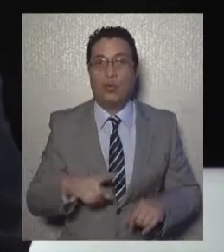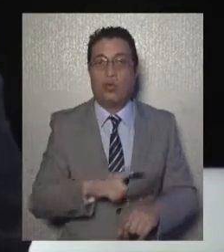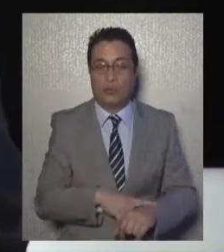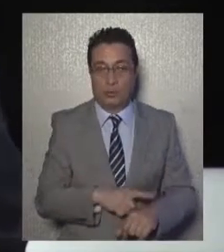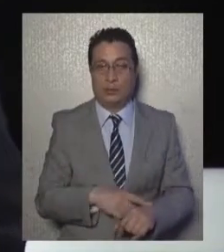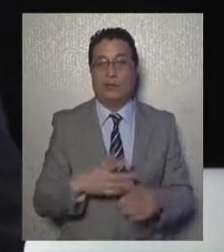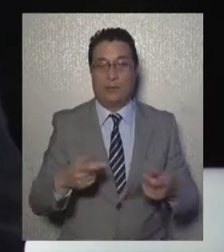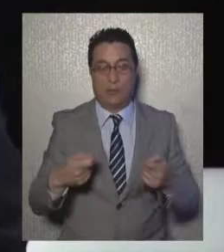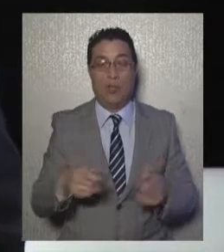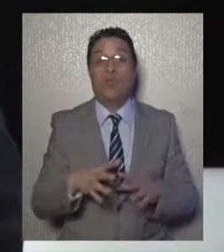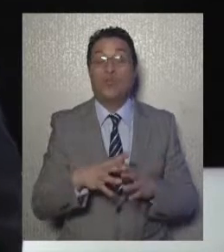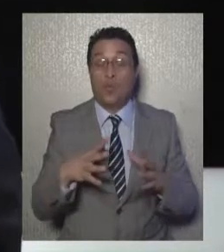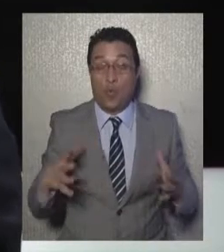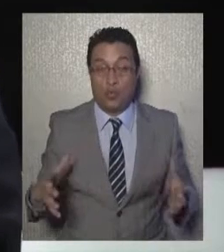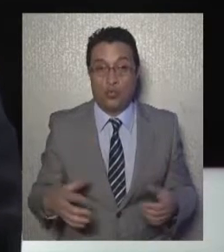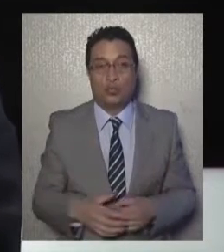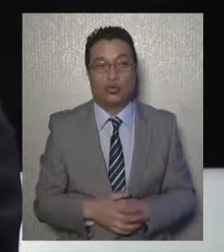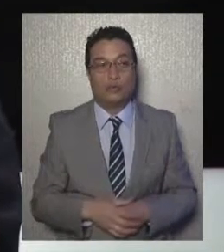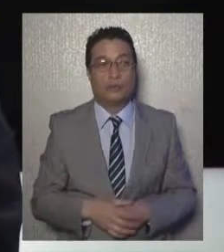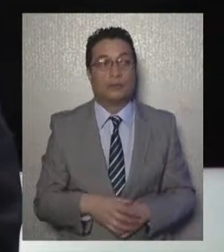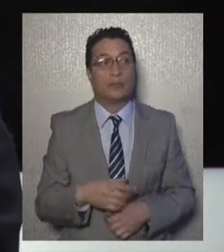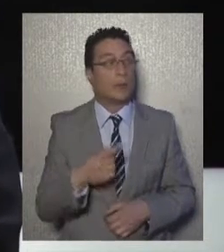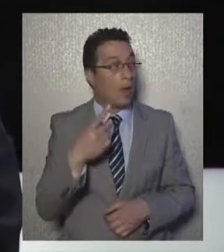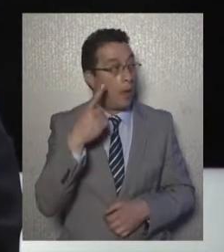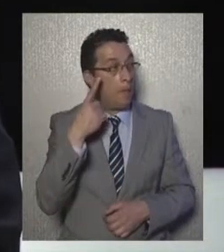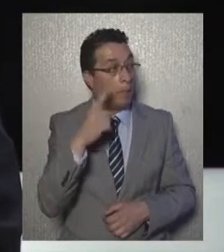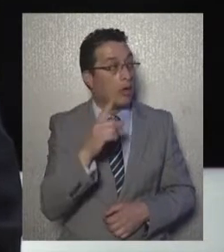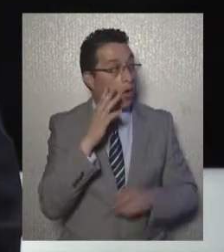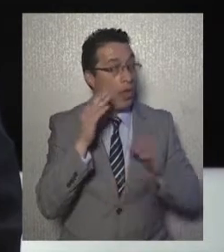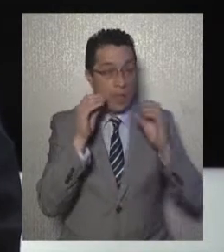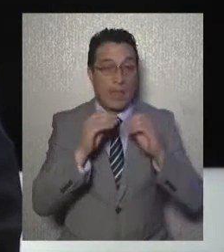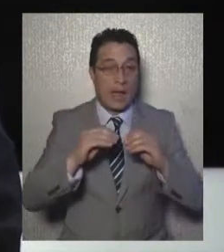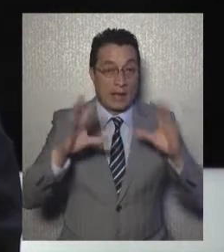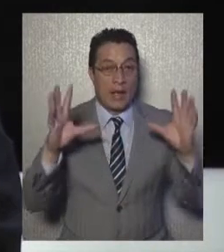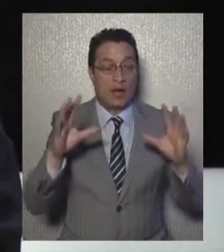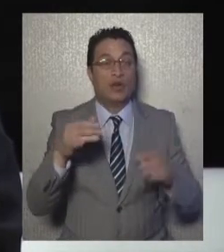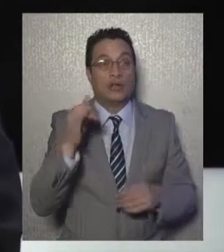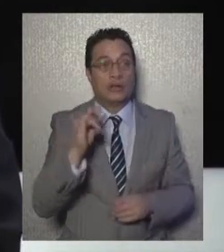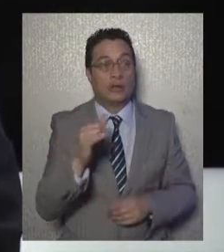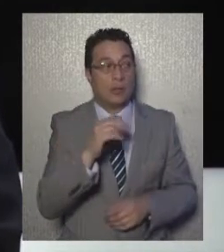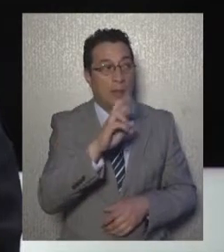mucha contingencia. Pero está claro que